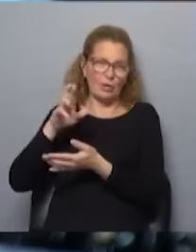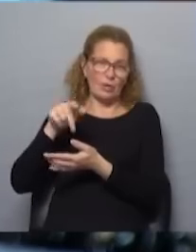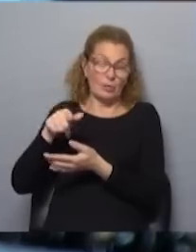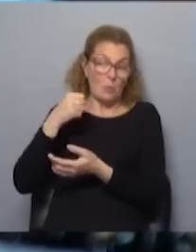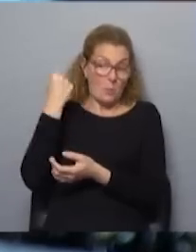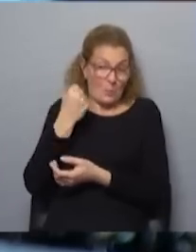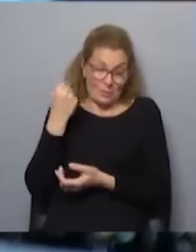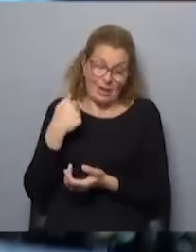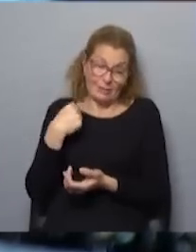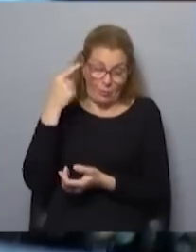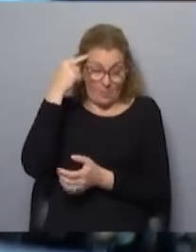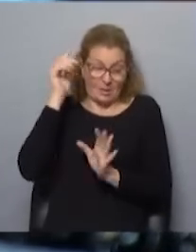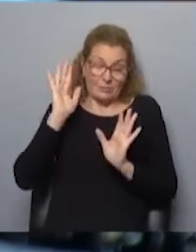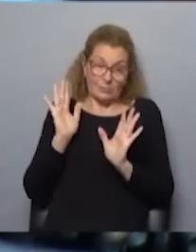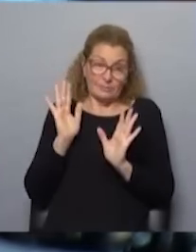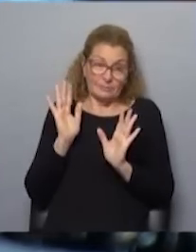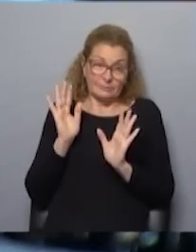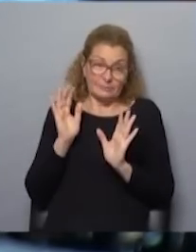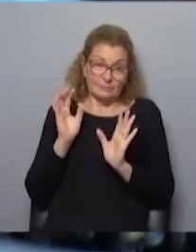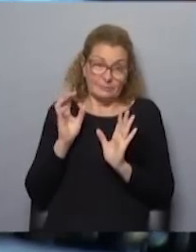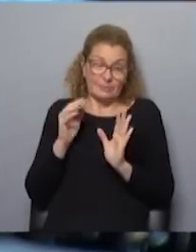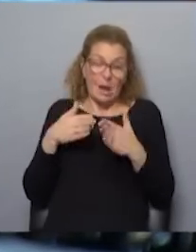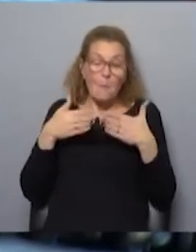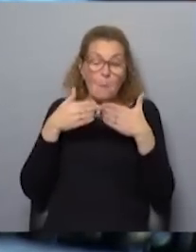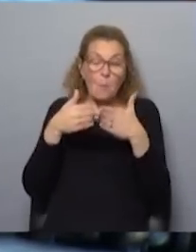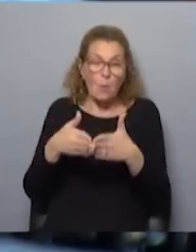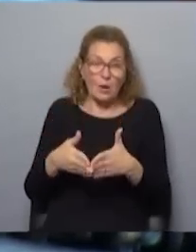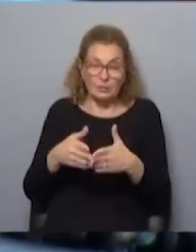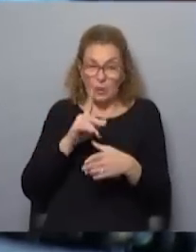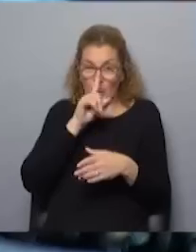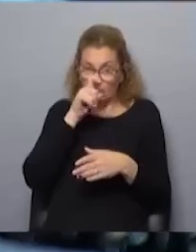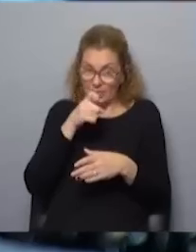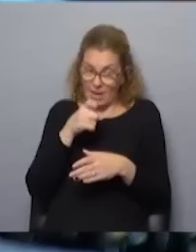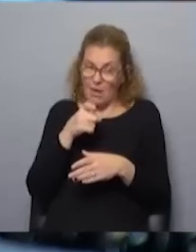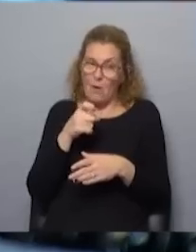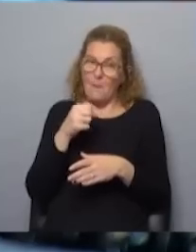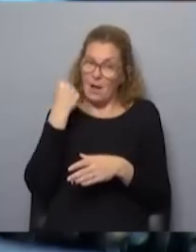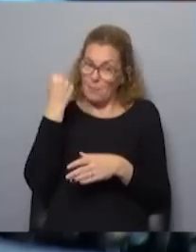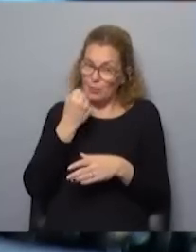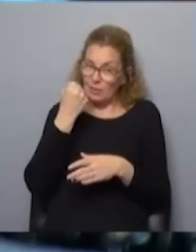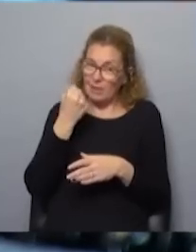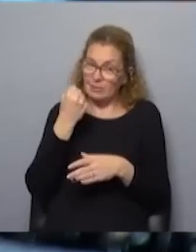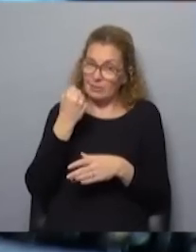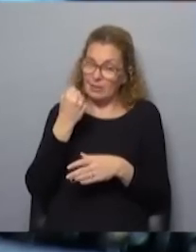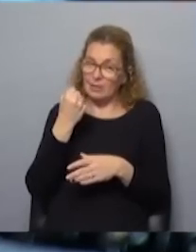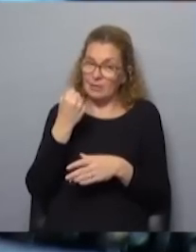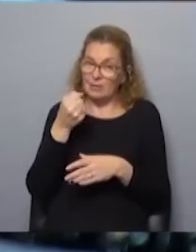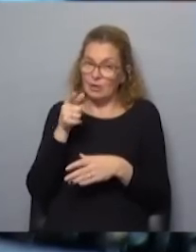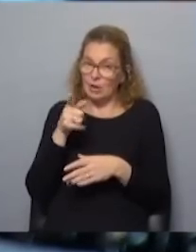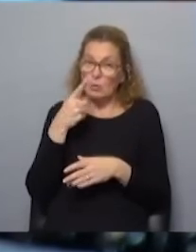además hacer más eficiente el puerto de montevideo siguiendo lo que su padre